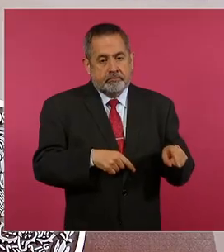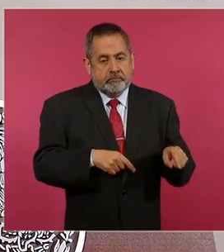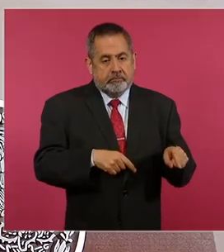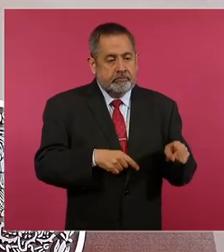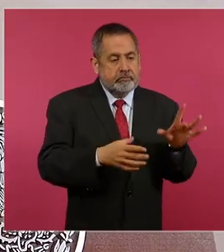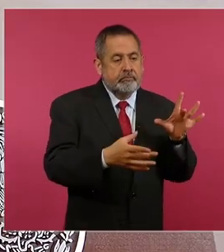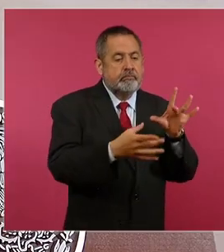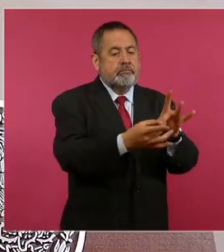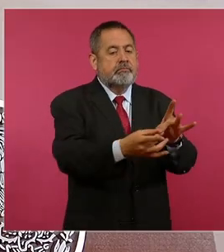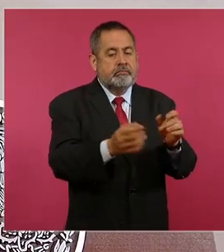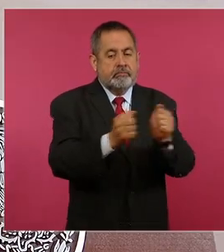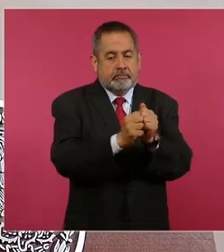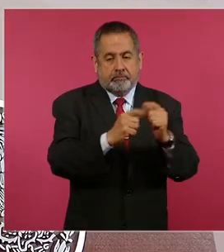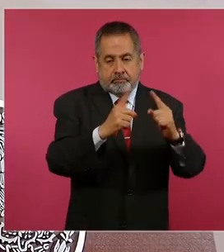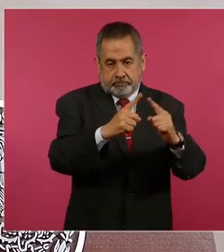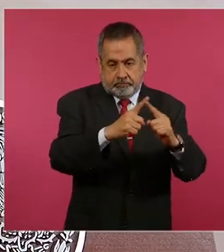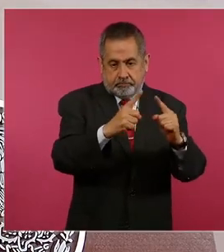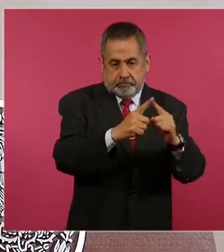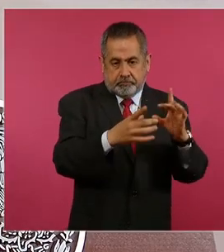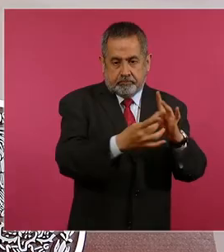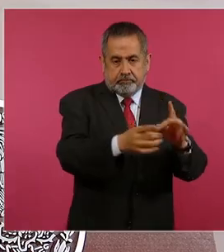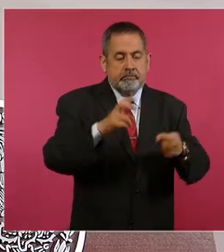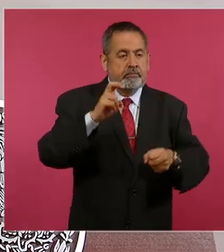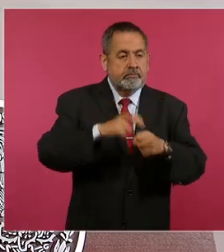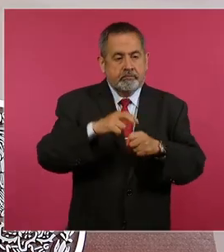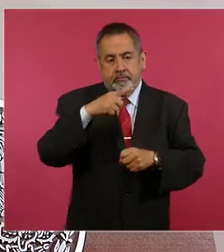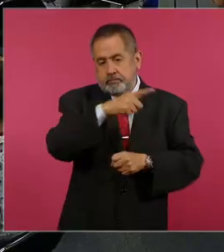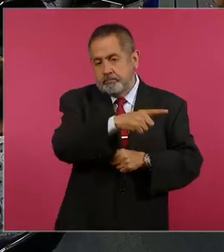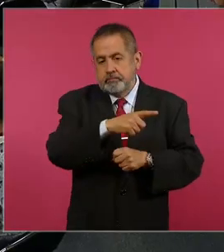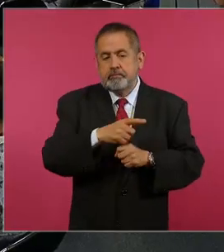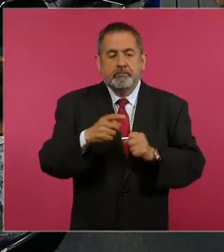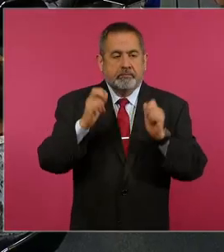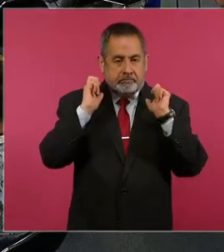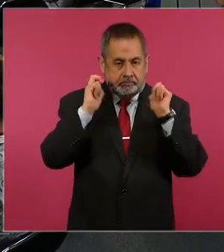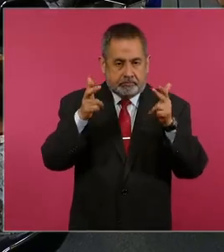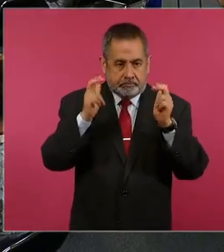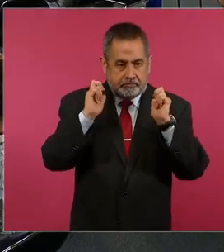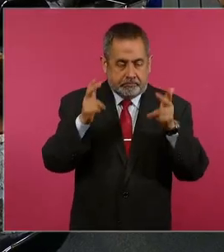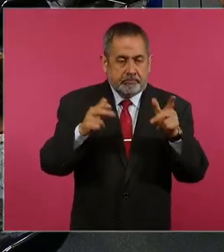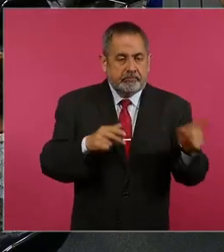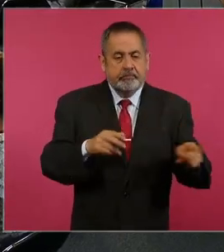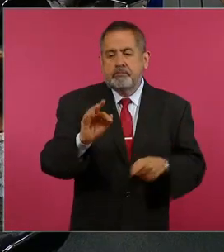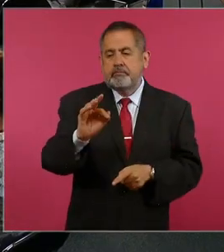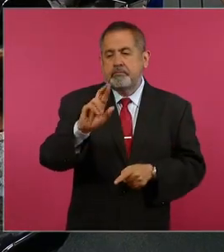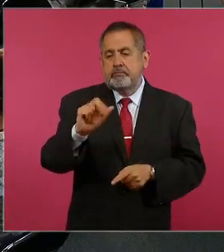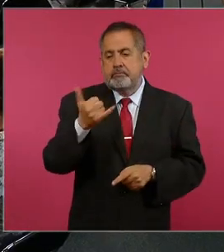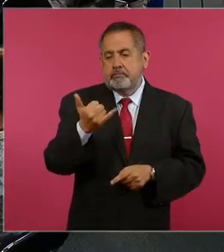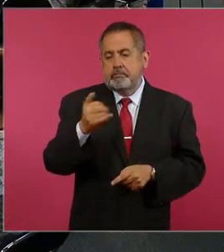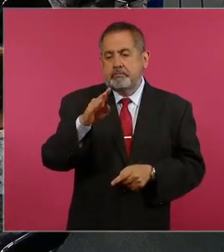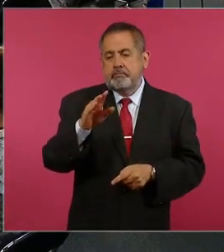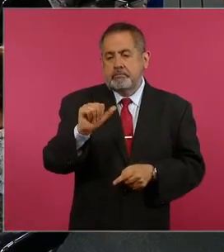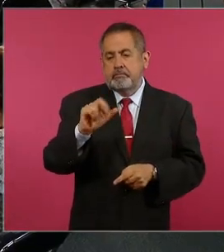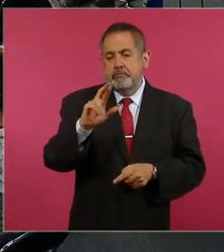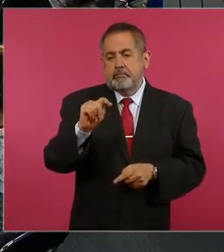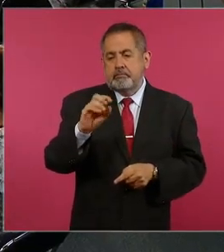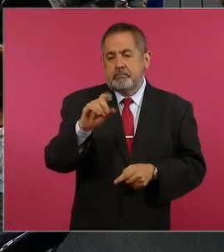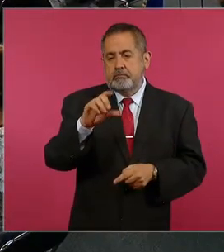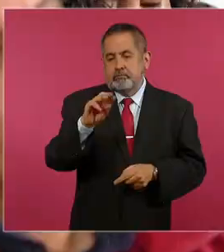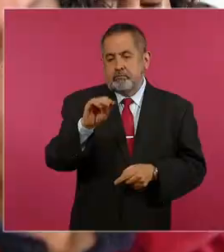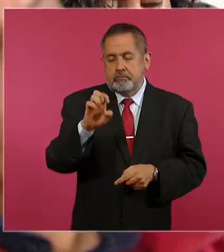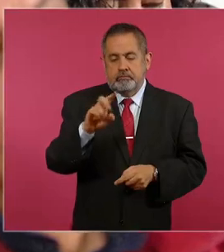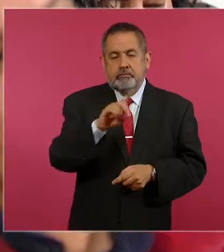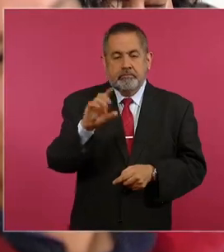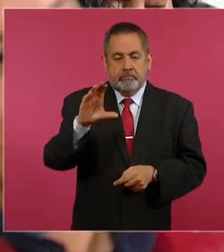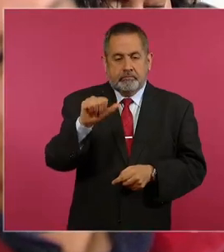vinculada a la Iglesia en Chiapas, Fray Bartolomé de las